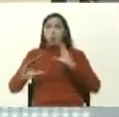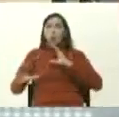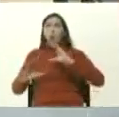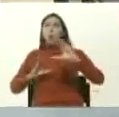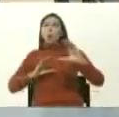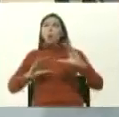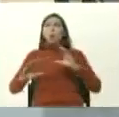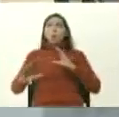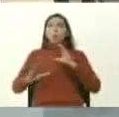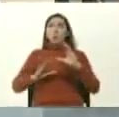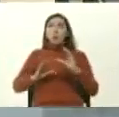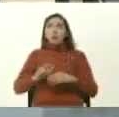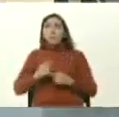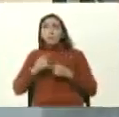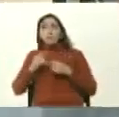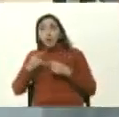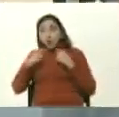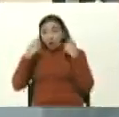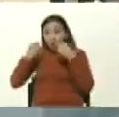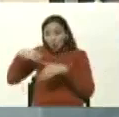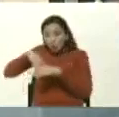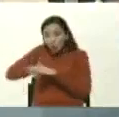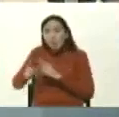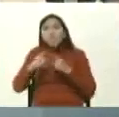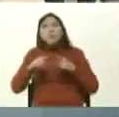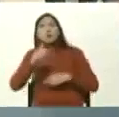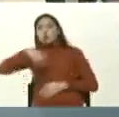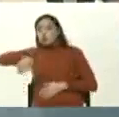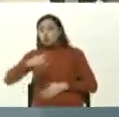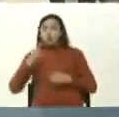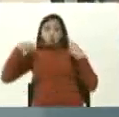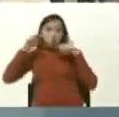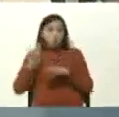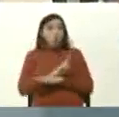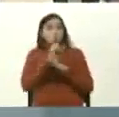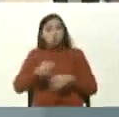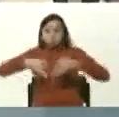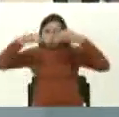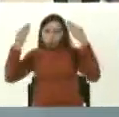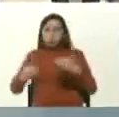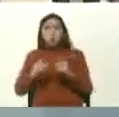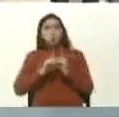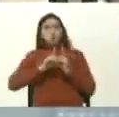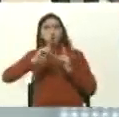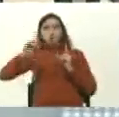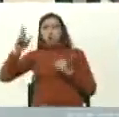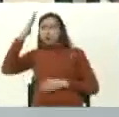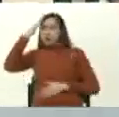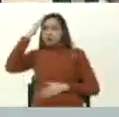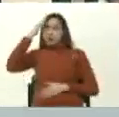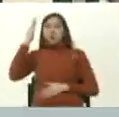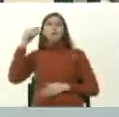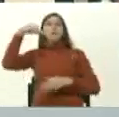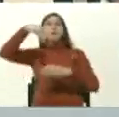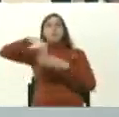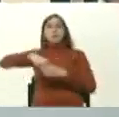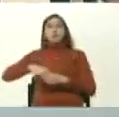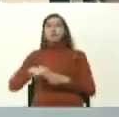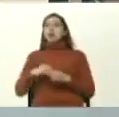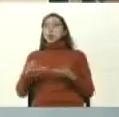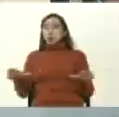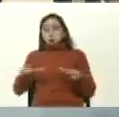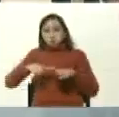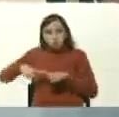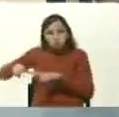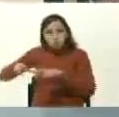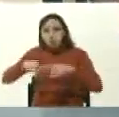ustedes, pero todos están usando su mascarilla, mantener el distanciamiento, y siempre los espacios públicos son más favorables. Así